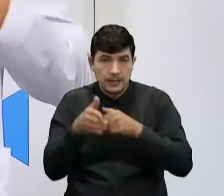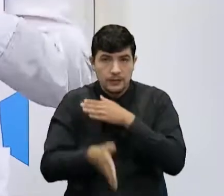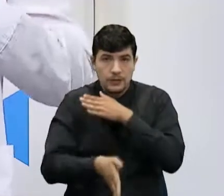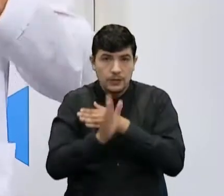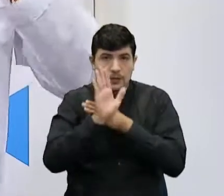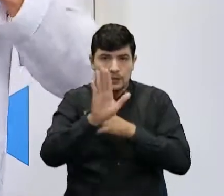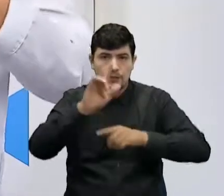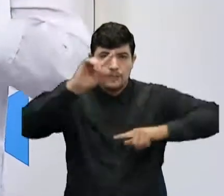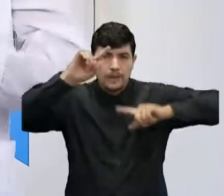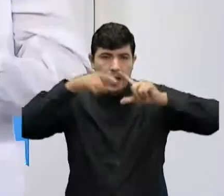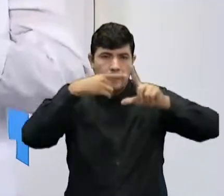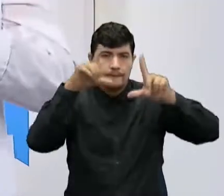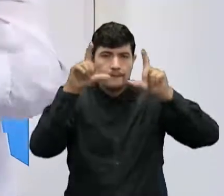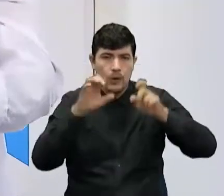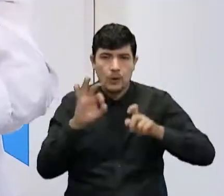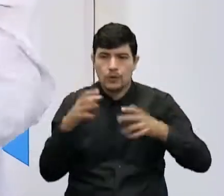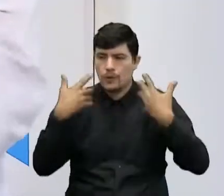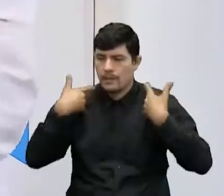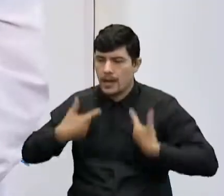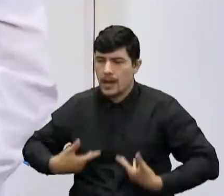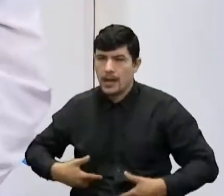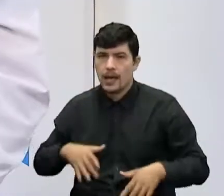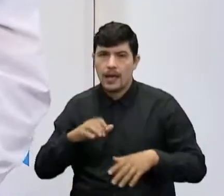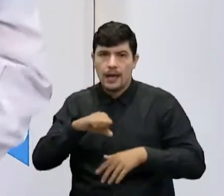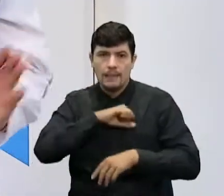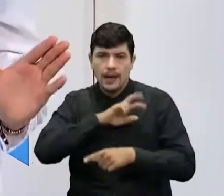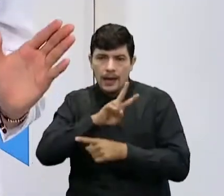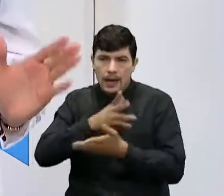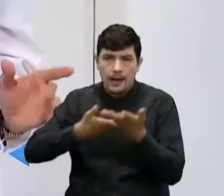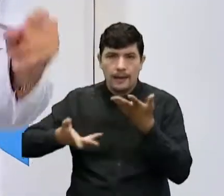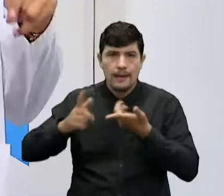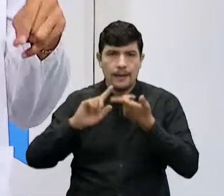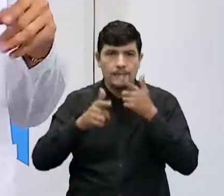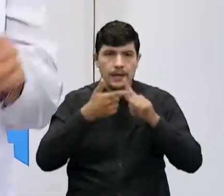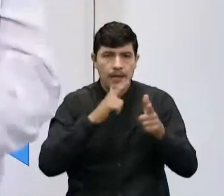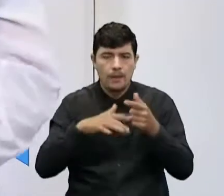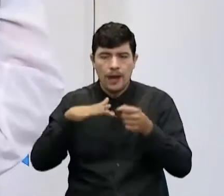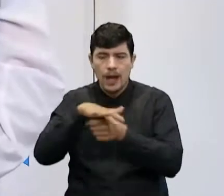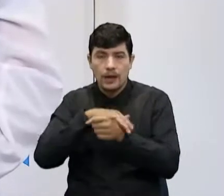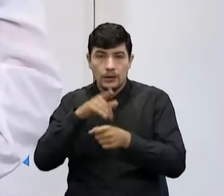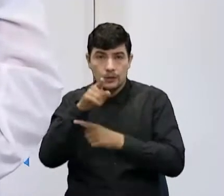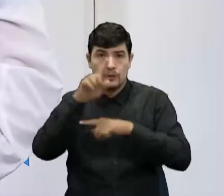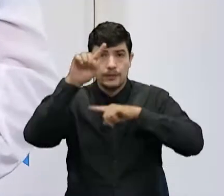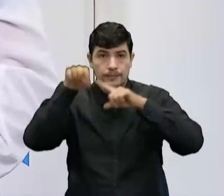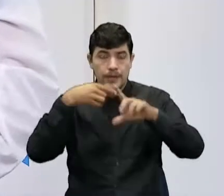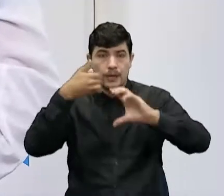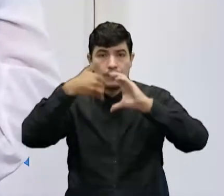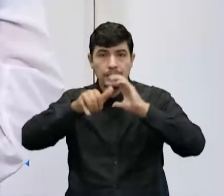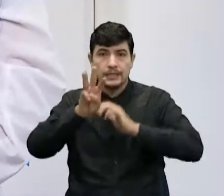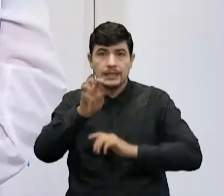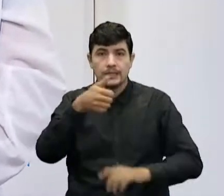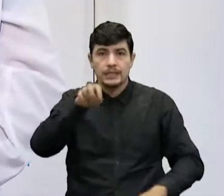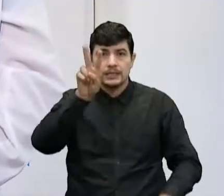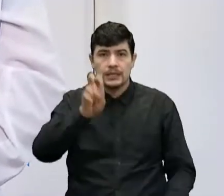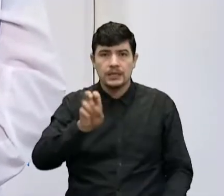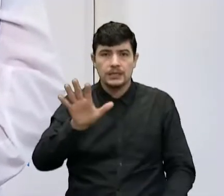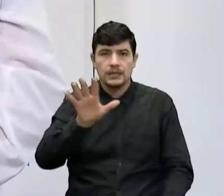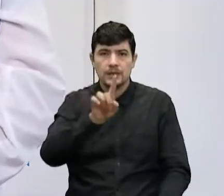envíe su fotografía Con la bata Se lo ponga con su parche de amigos Su parche del barrio Y la envíe a través de nuestro WhatsApp 317